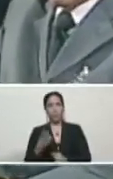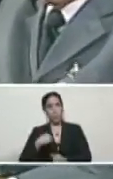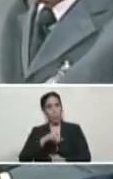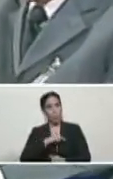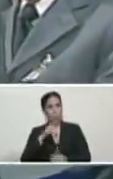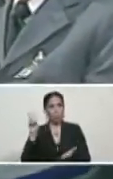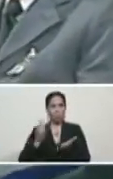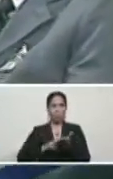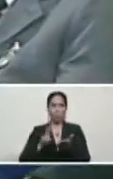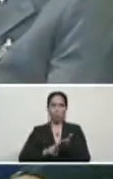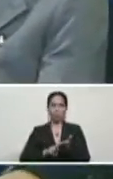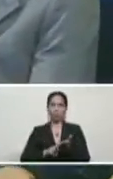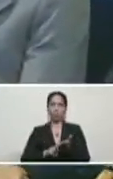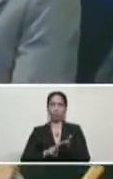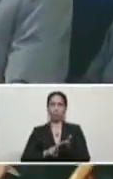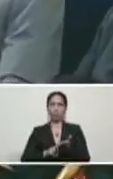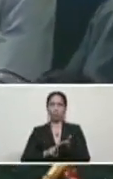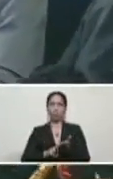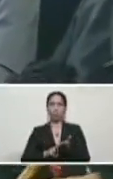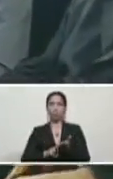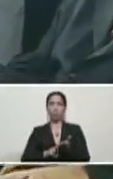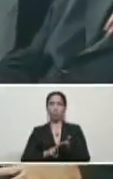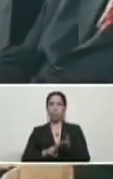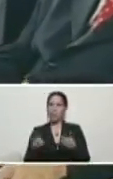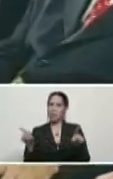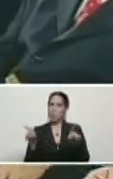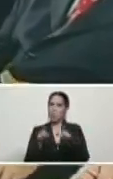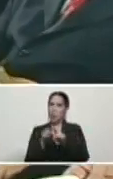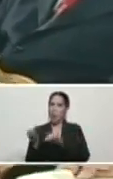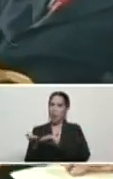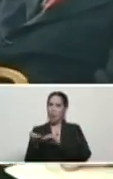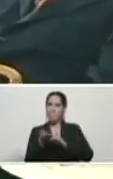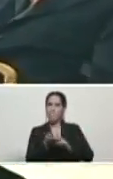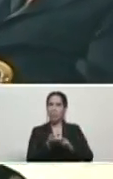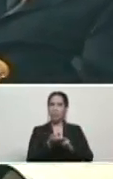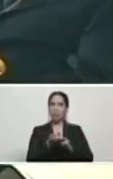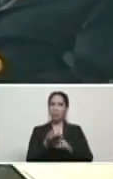verdad, como esta madera.